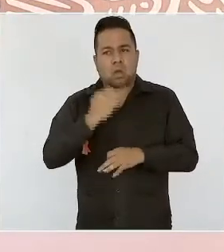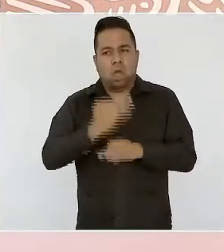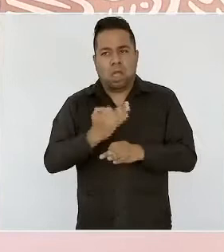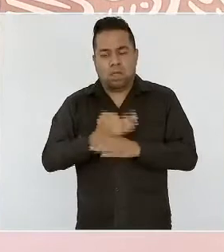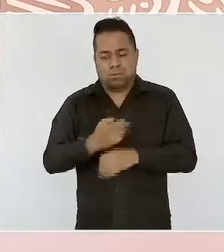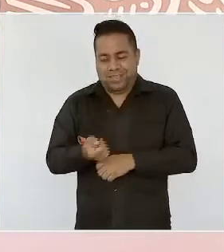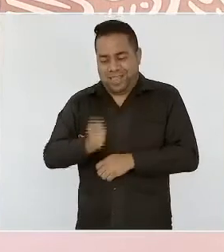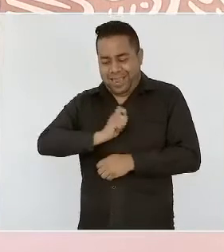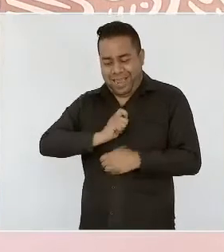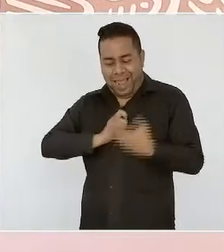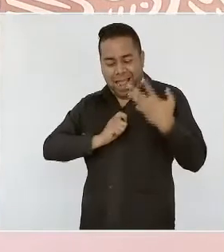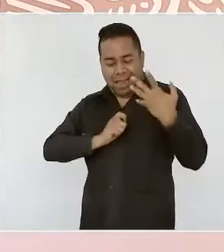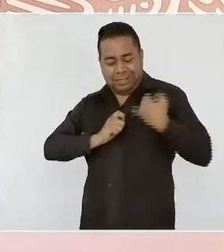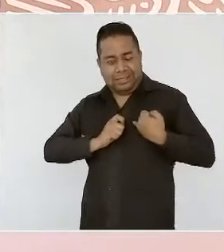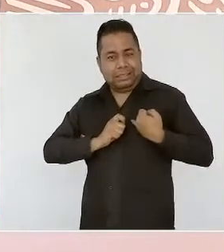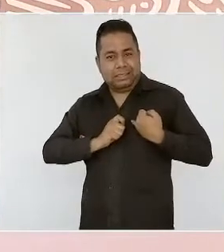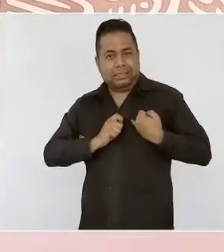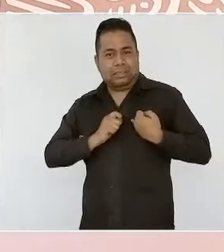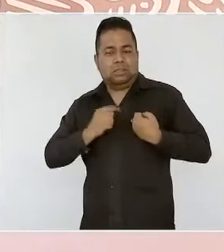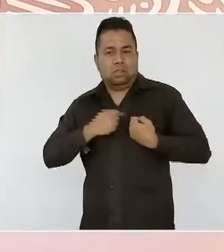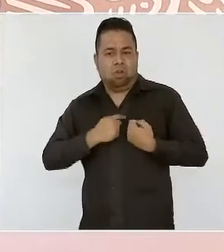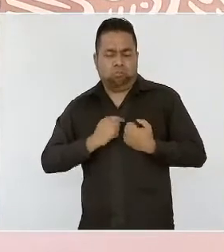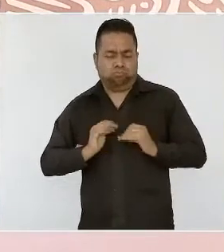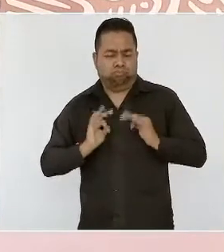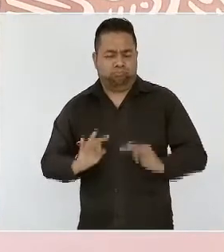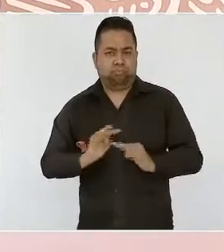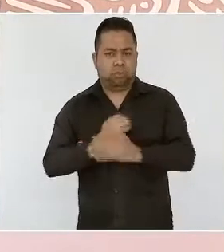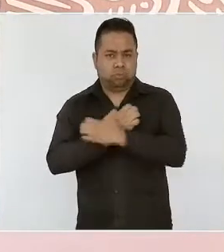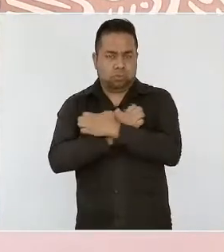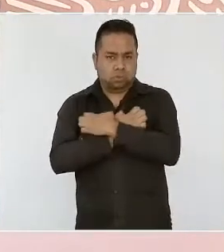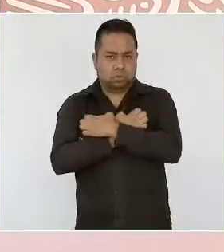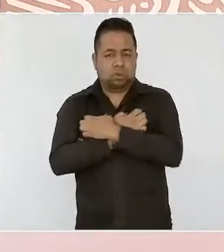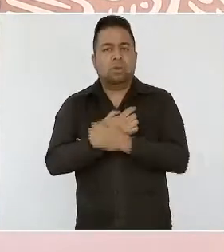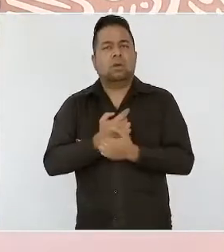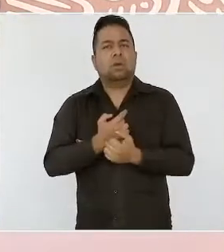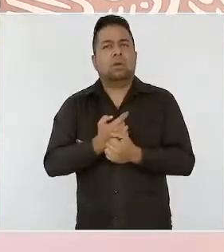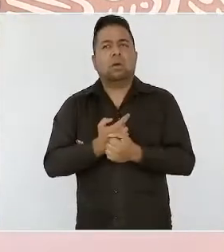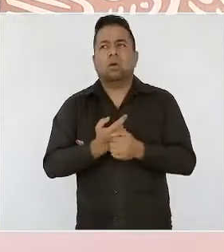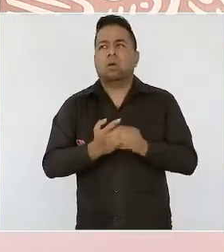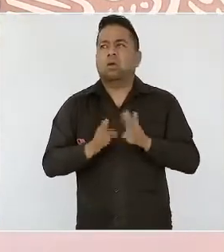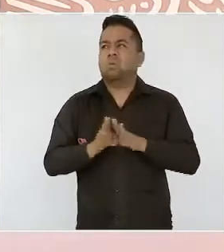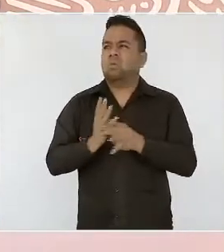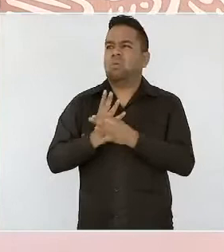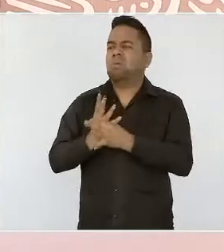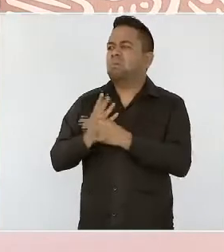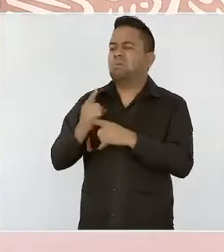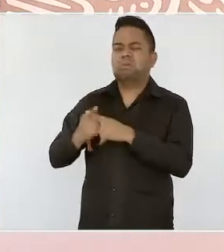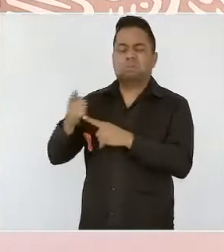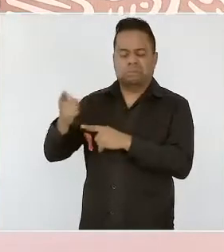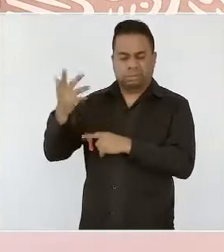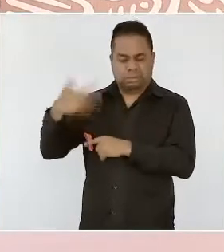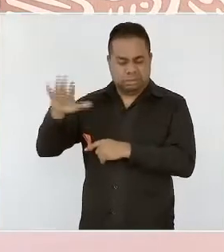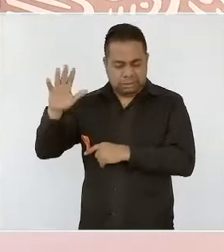somos, para tener educación, para tener, como decían las señoras,